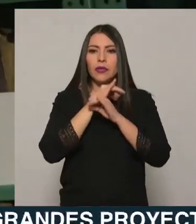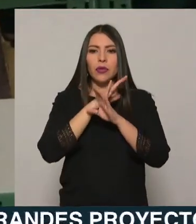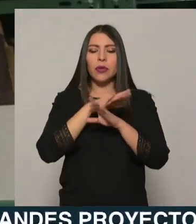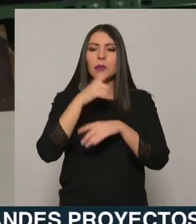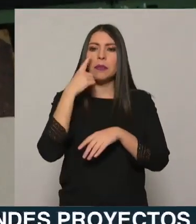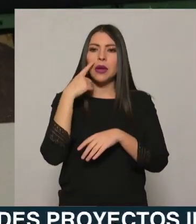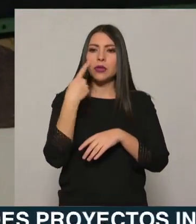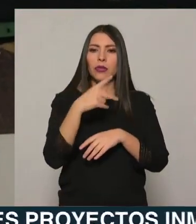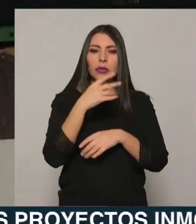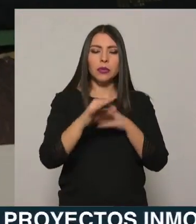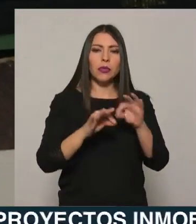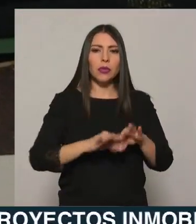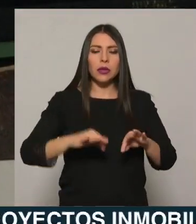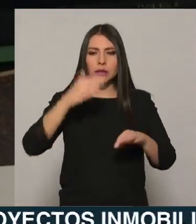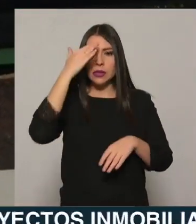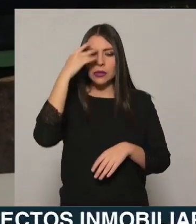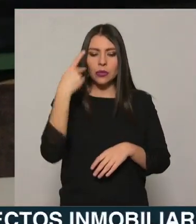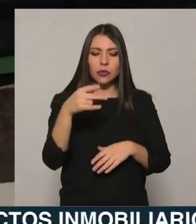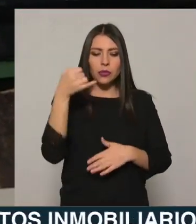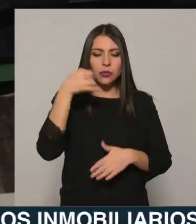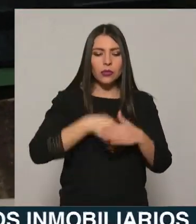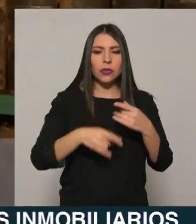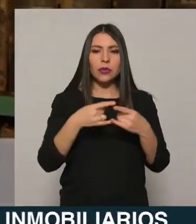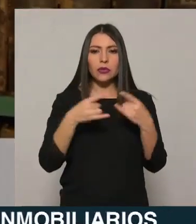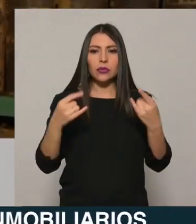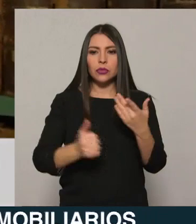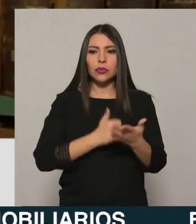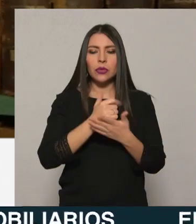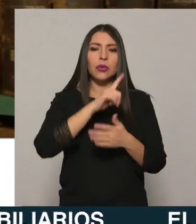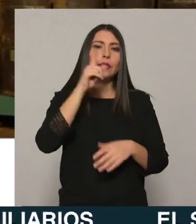identidad de la capital del país y permiten planear a futuro.